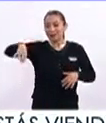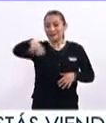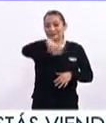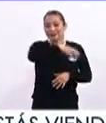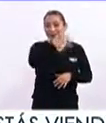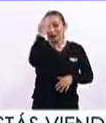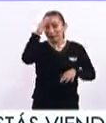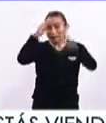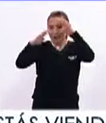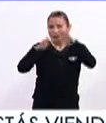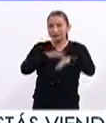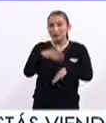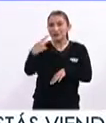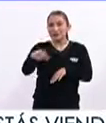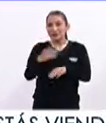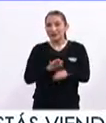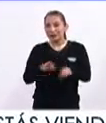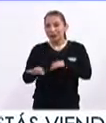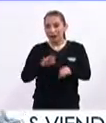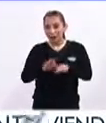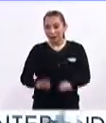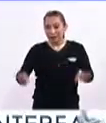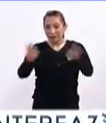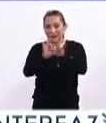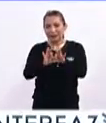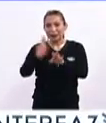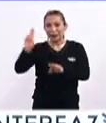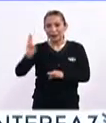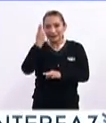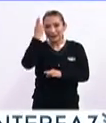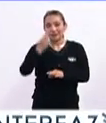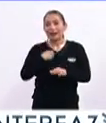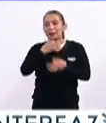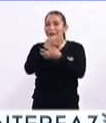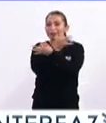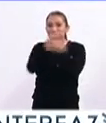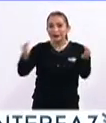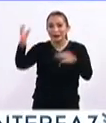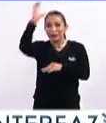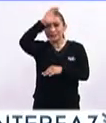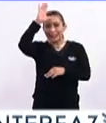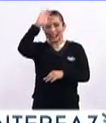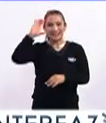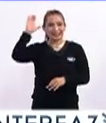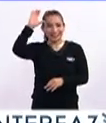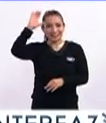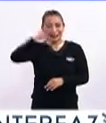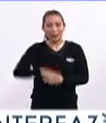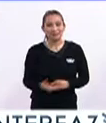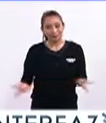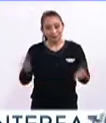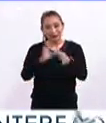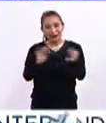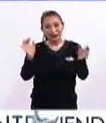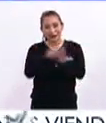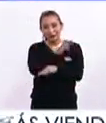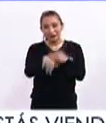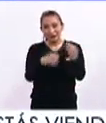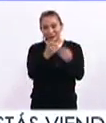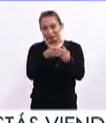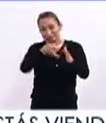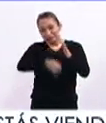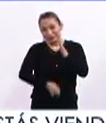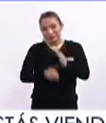para reflexionar sobre el papel que juegan las universidades en la difusión de la cultura y la ciencia. Te contamos todos